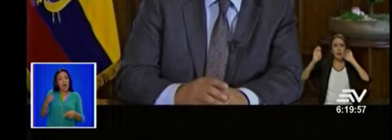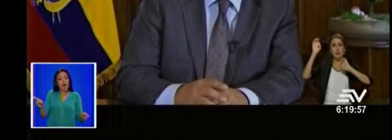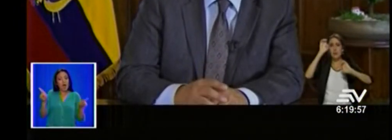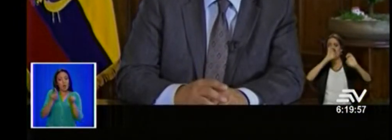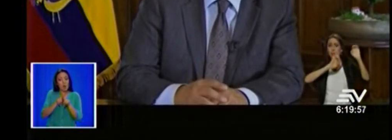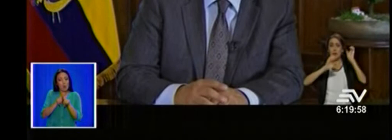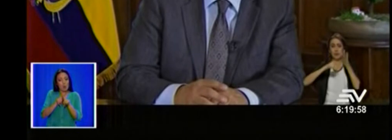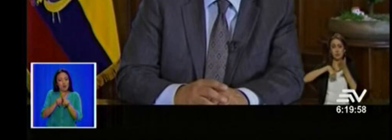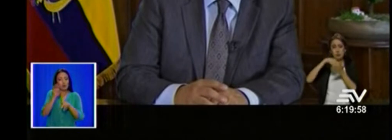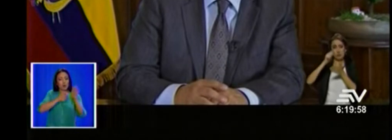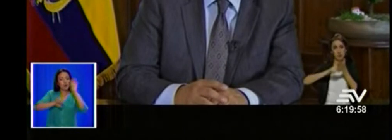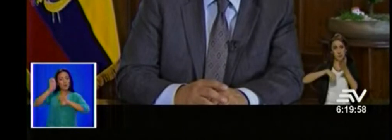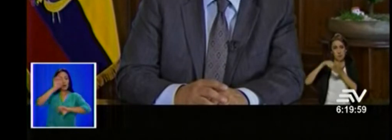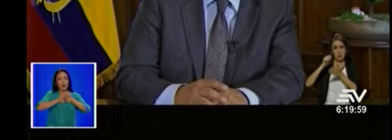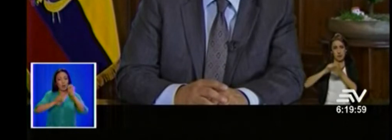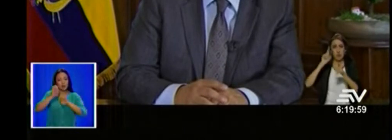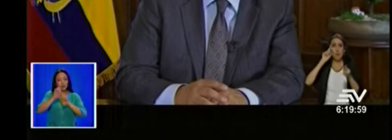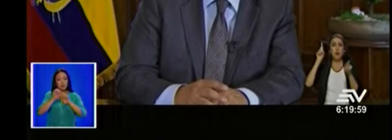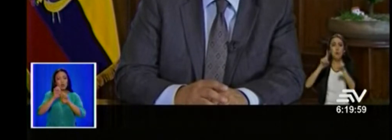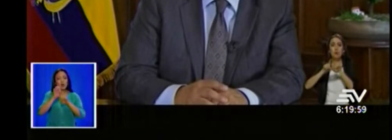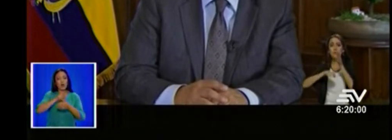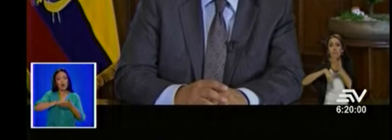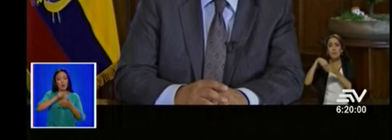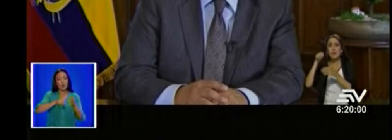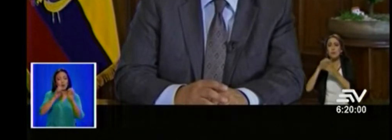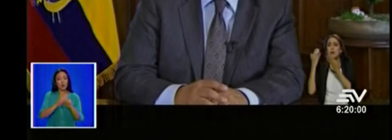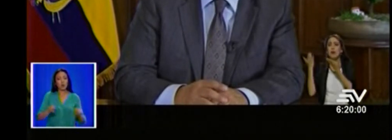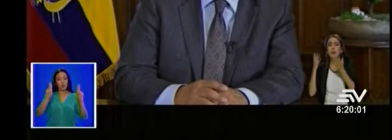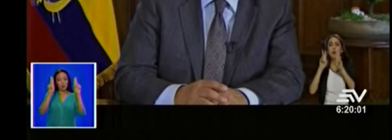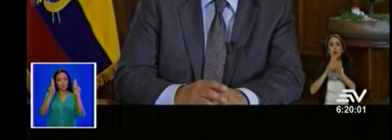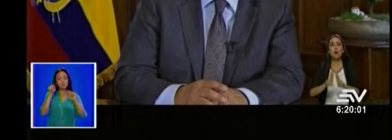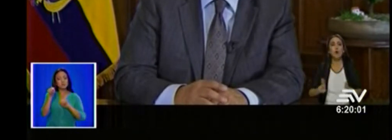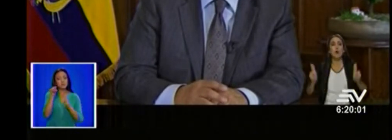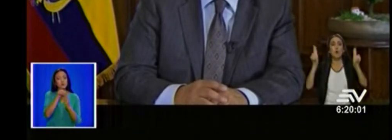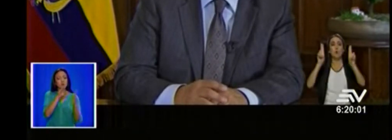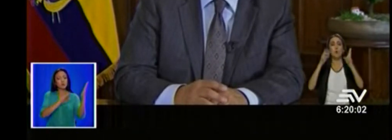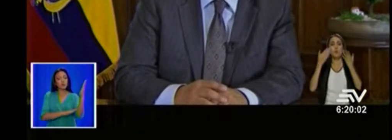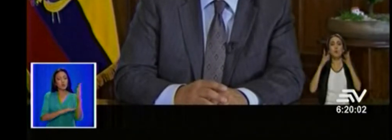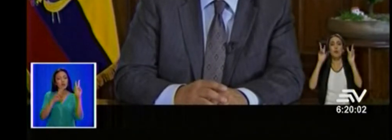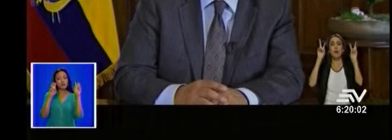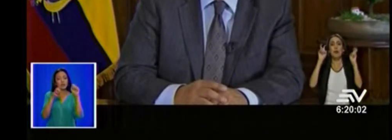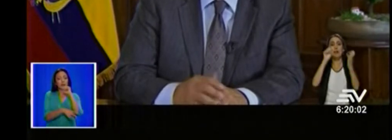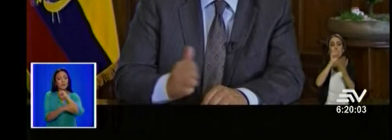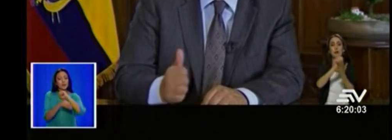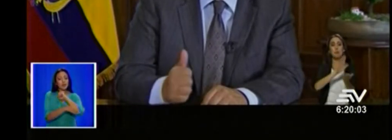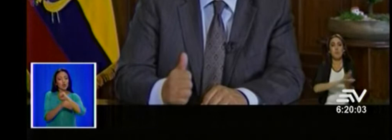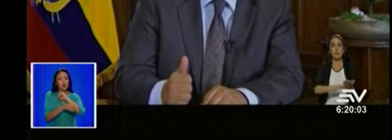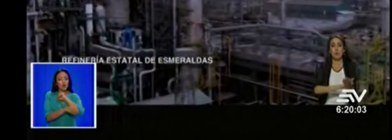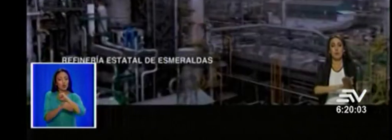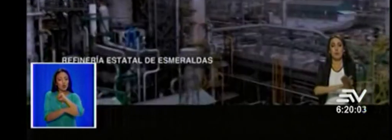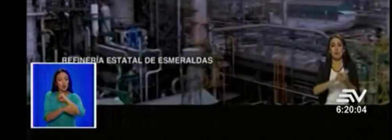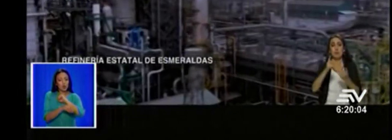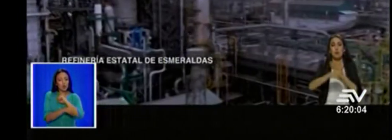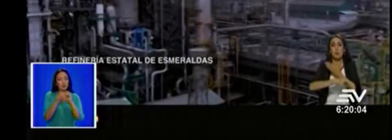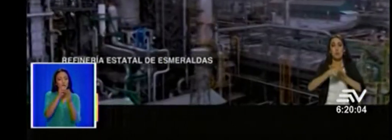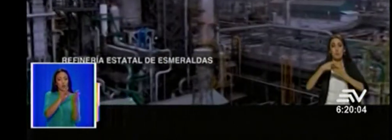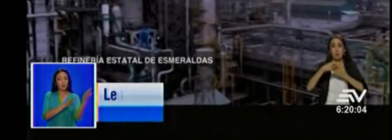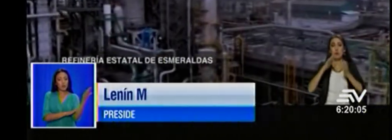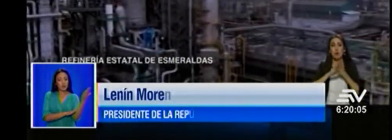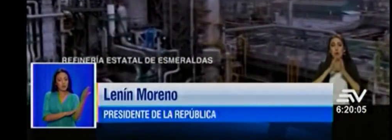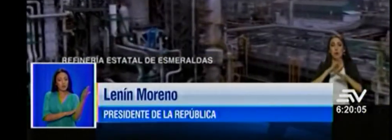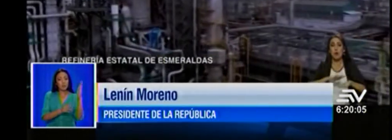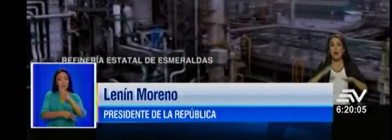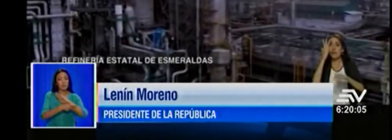con la ONU, que fue realizada a los proyectos petroleros ejecutados por Petroecuador, que son la refinería estatal